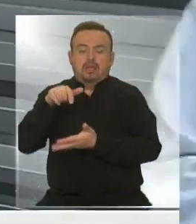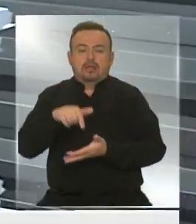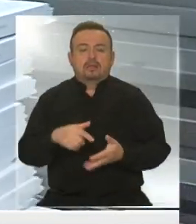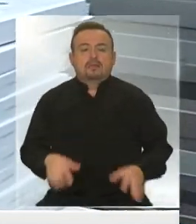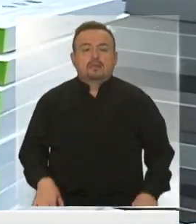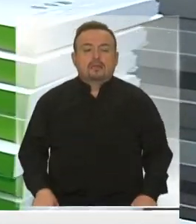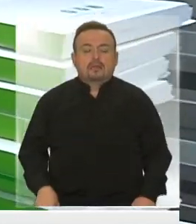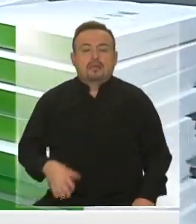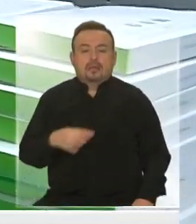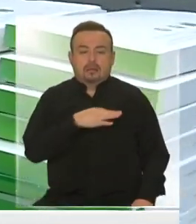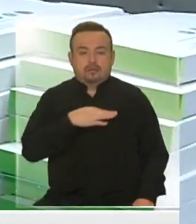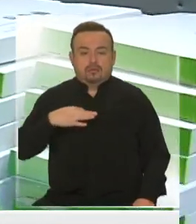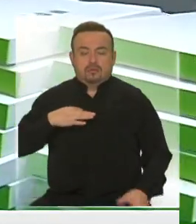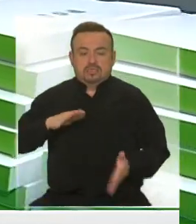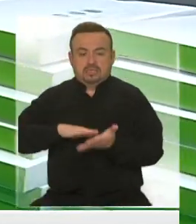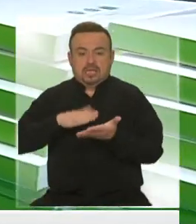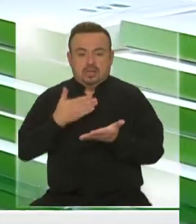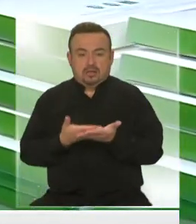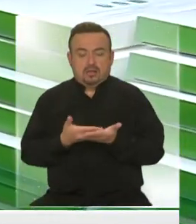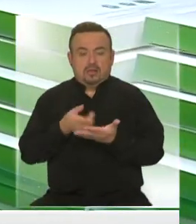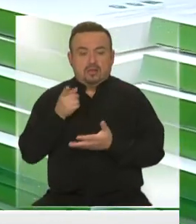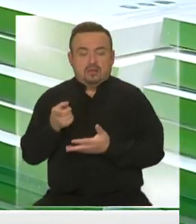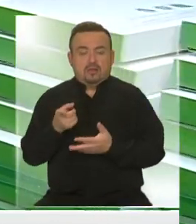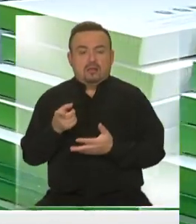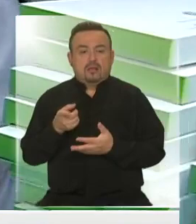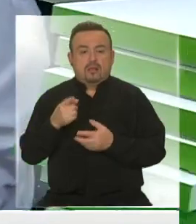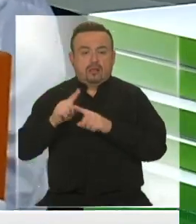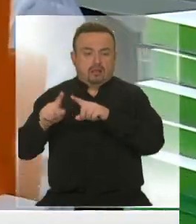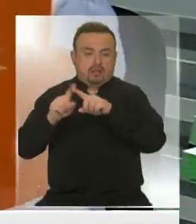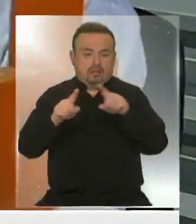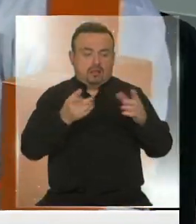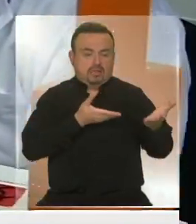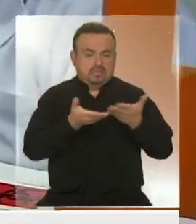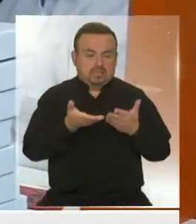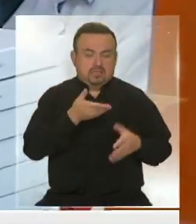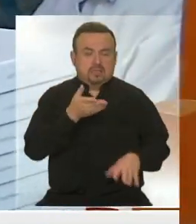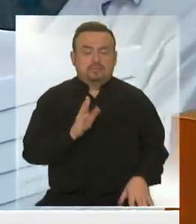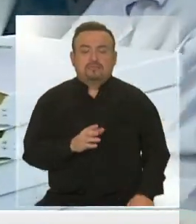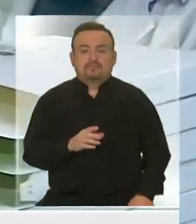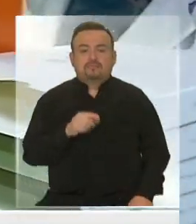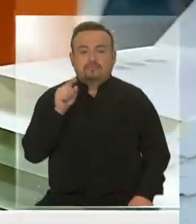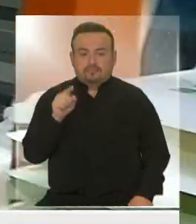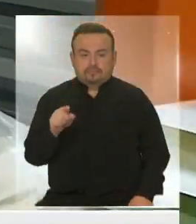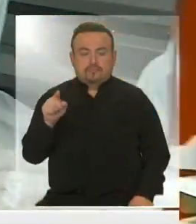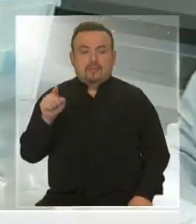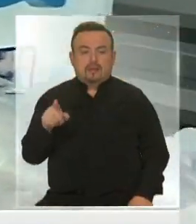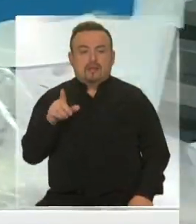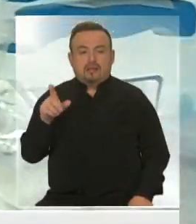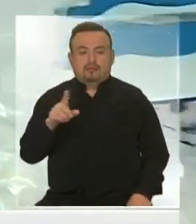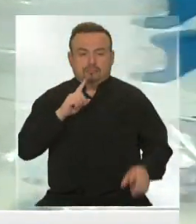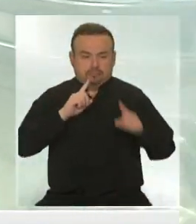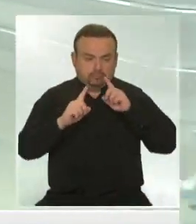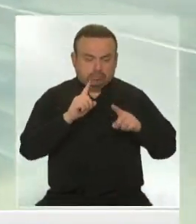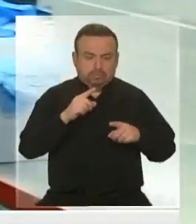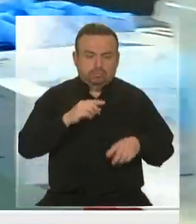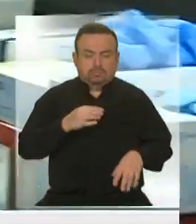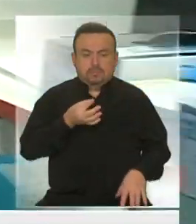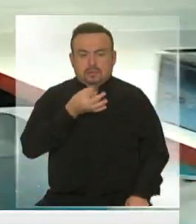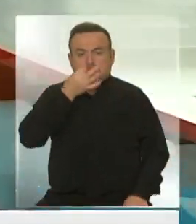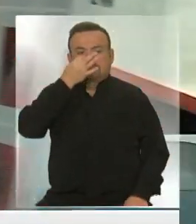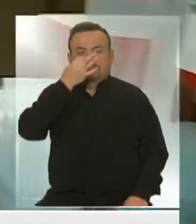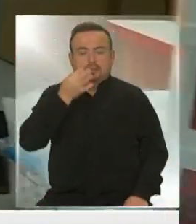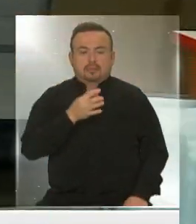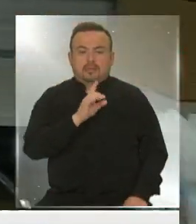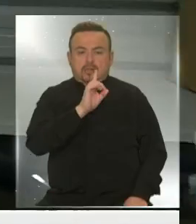kits al Ministerio de Salud a través de sus diferentes servicios de salud. Ellos allí están tomando las muestras, ya sea en